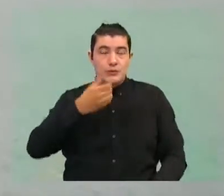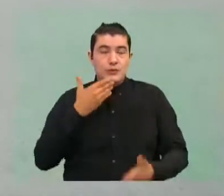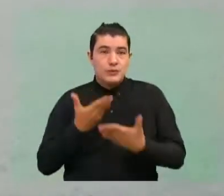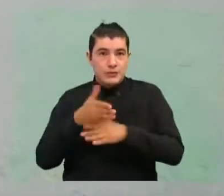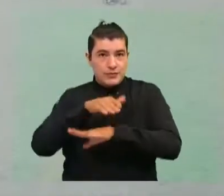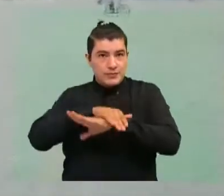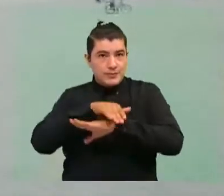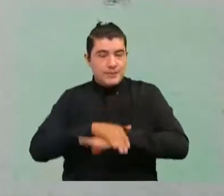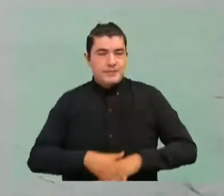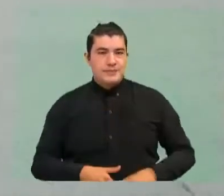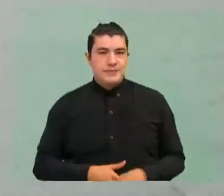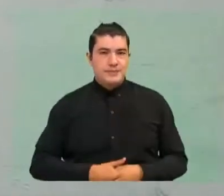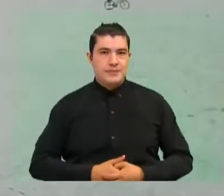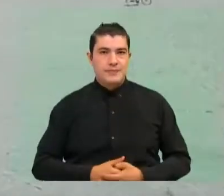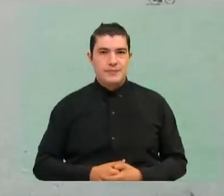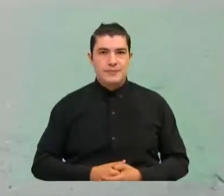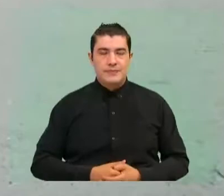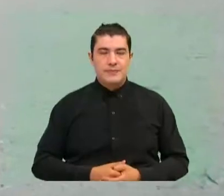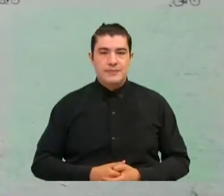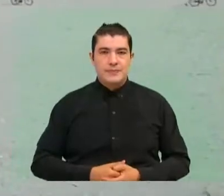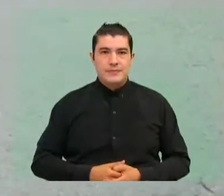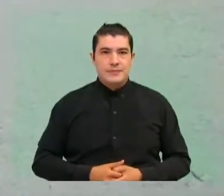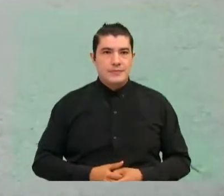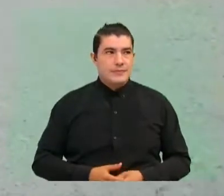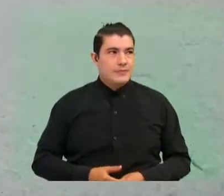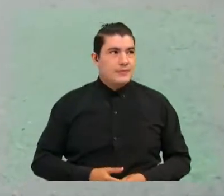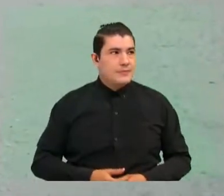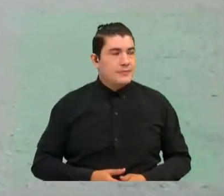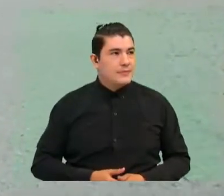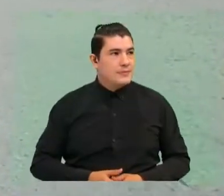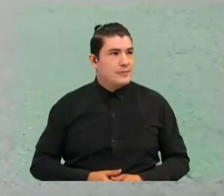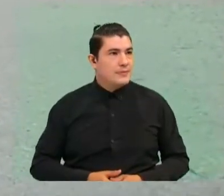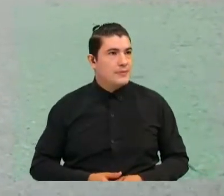Charleston, en Carolina del Sur. Yo soy Carlos Cárdenas. Oriente Noticias está informando.